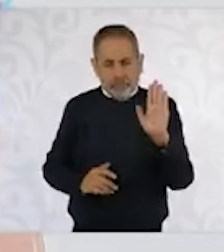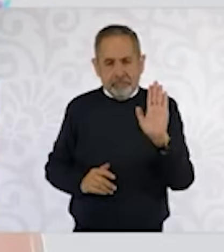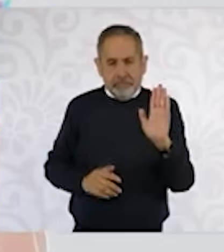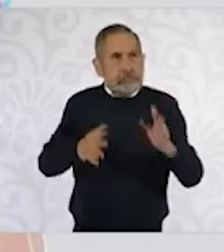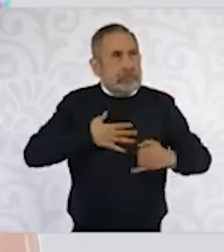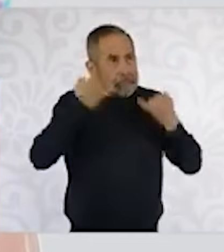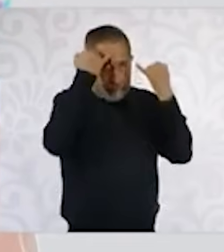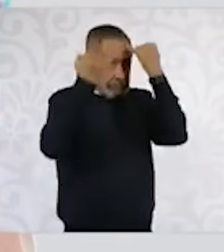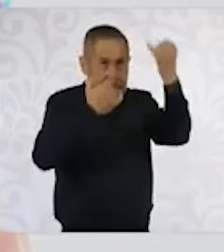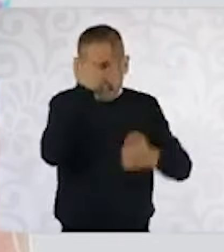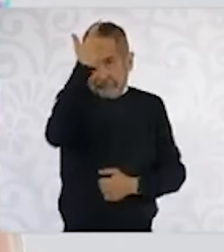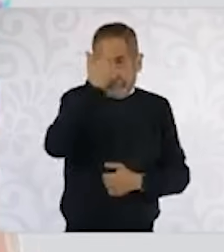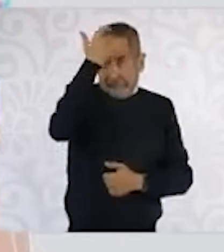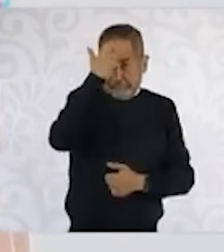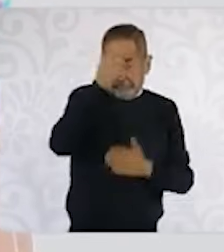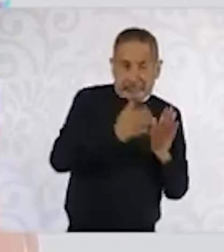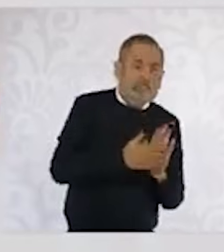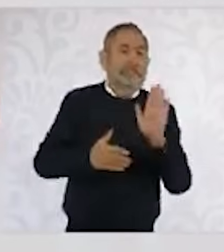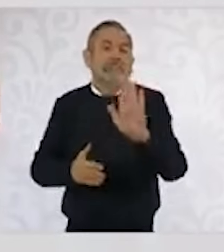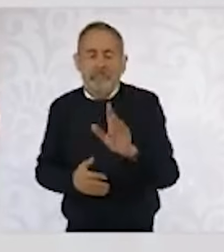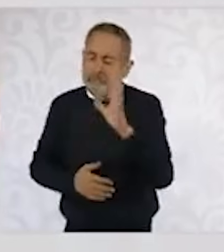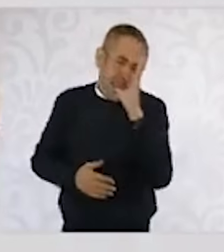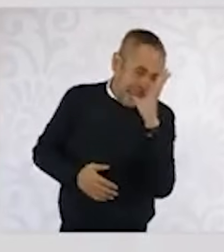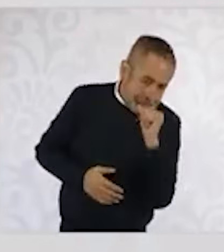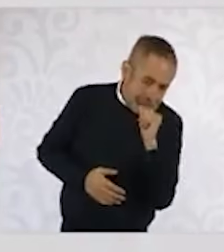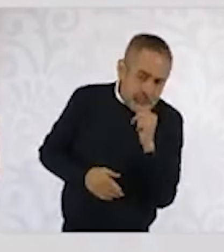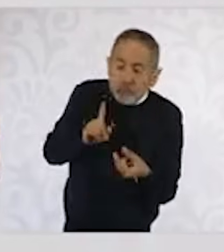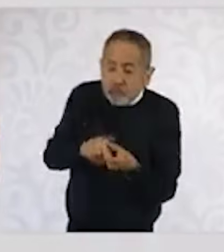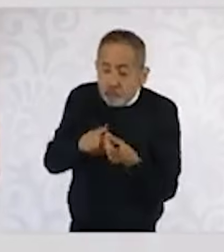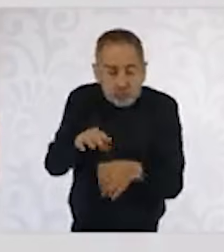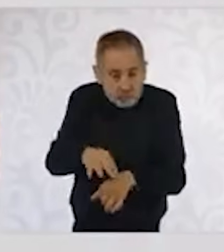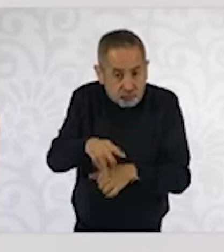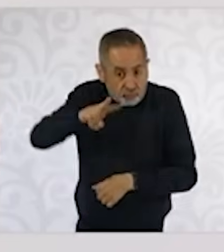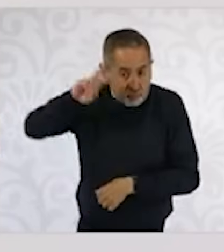de la invención de alguien, sino tienen que tener alguna fuente.